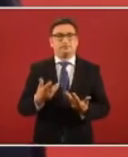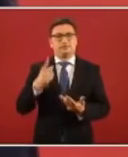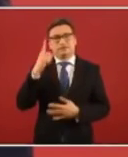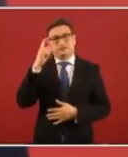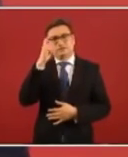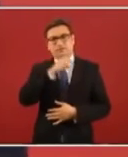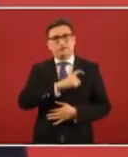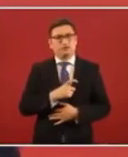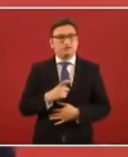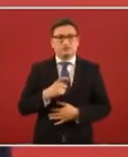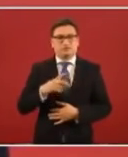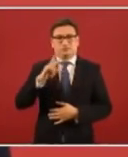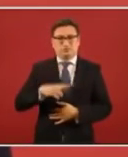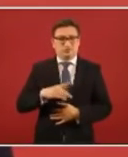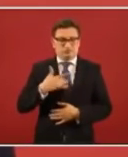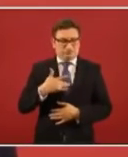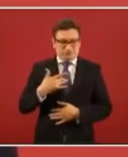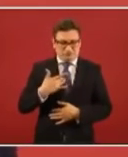difícil humanamente.